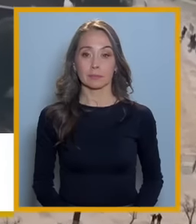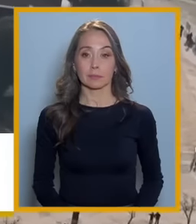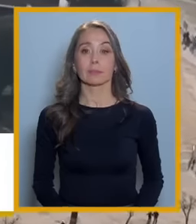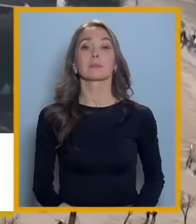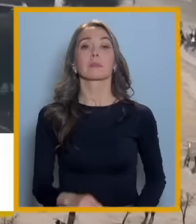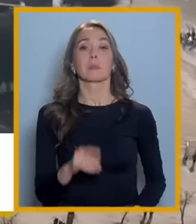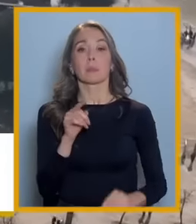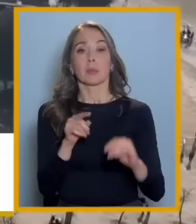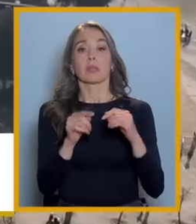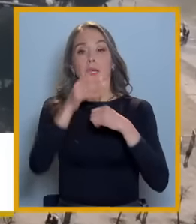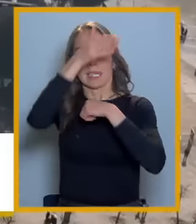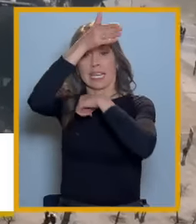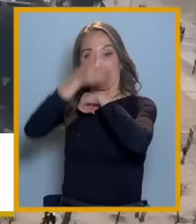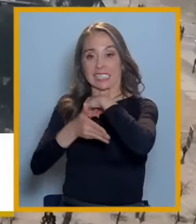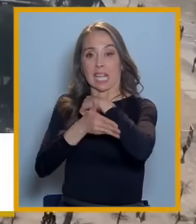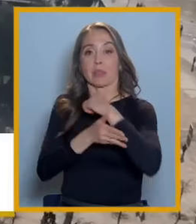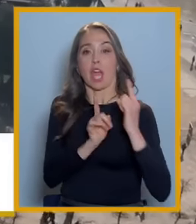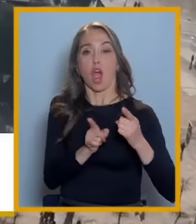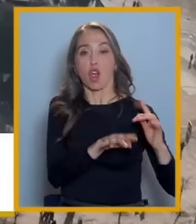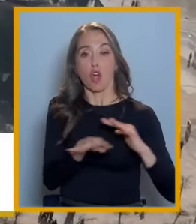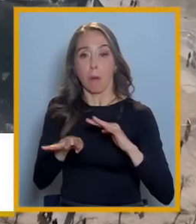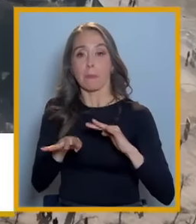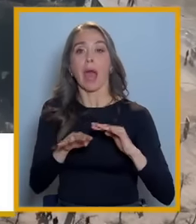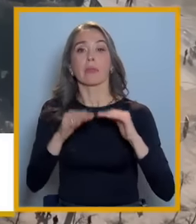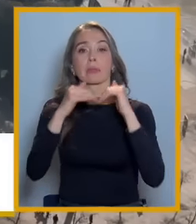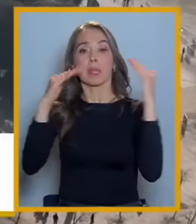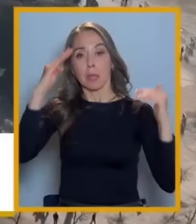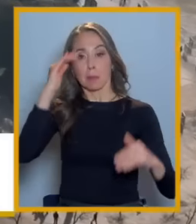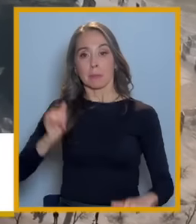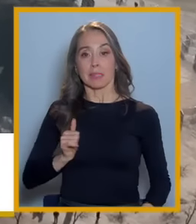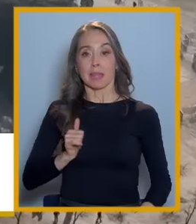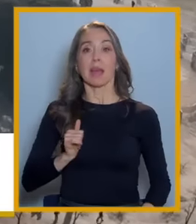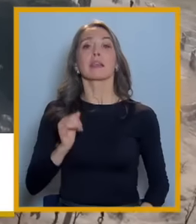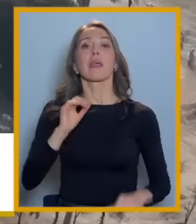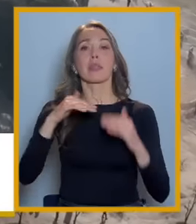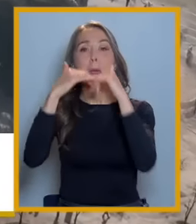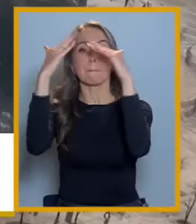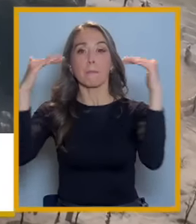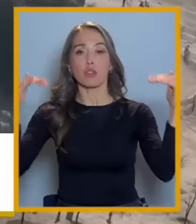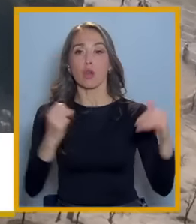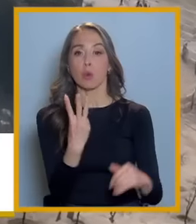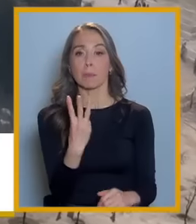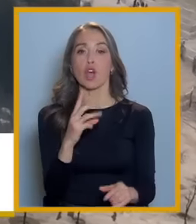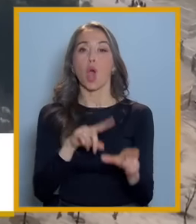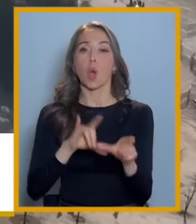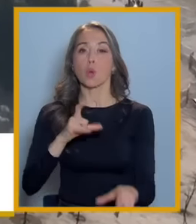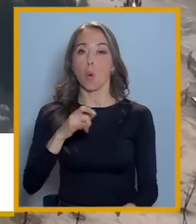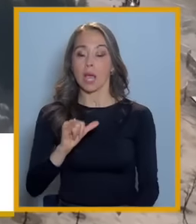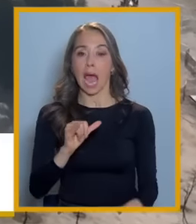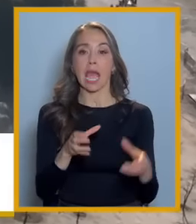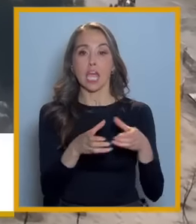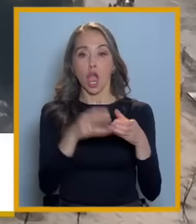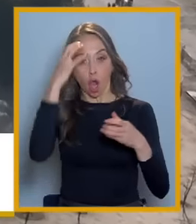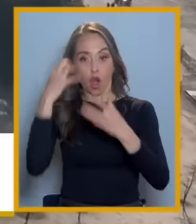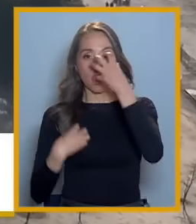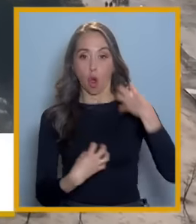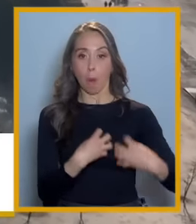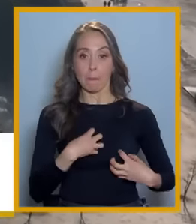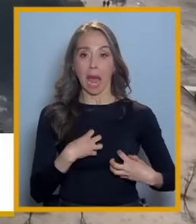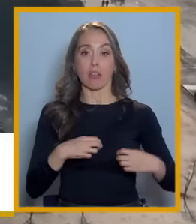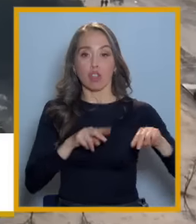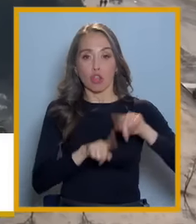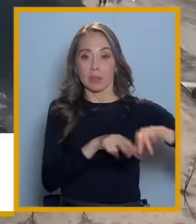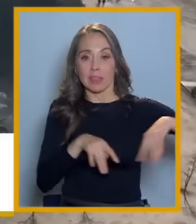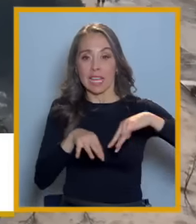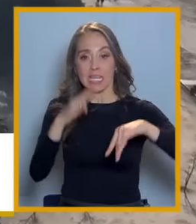Ante el estandarte de combate del destacamento de montaña número 3 Yungay, jura el escalón Comando de Operaciones Terrestres, conformado